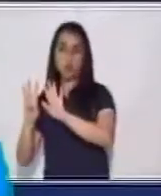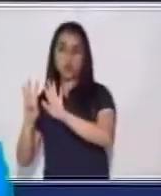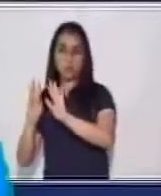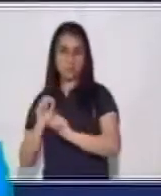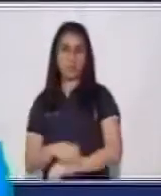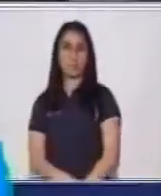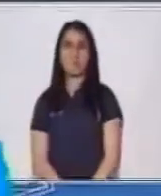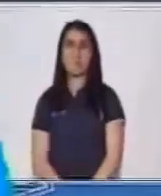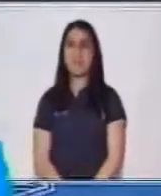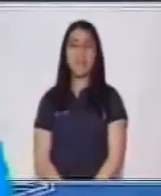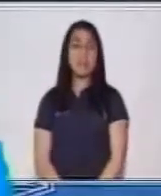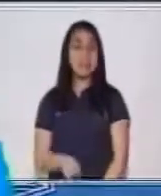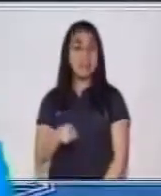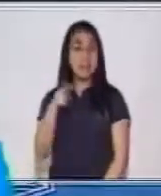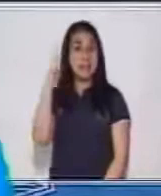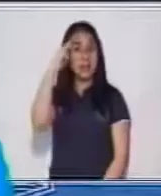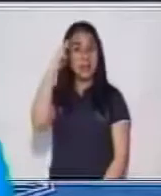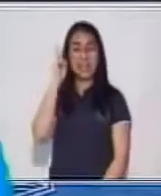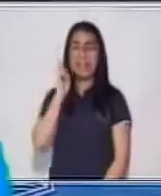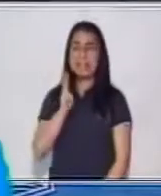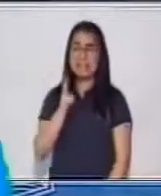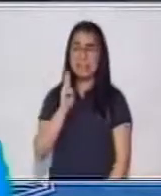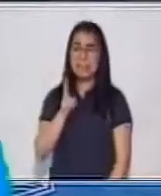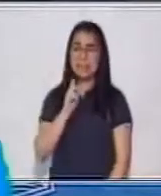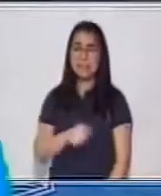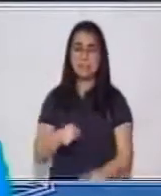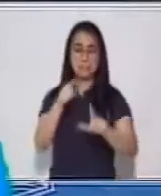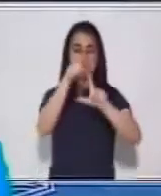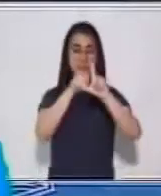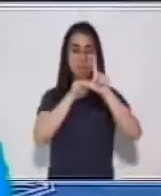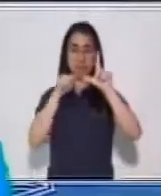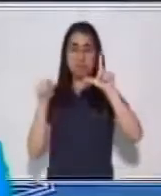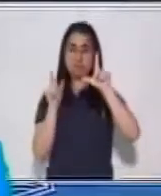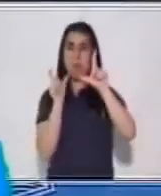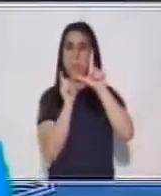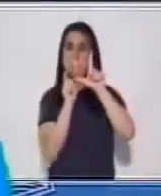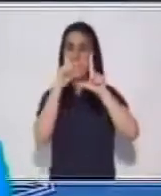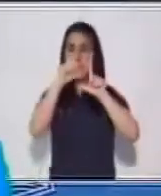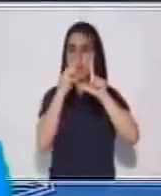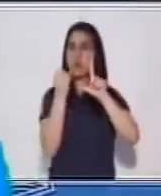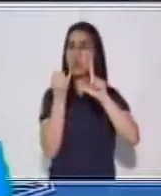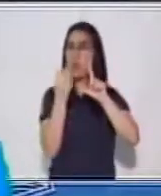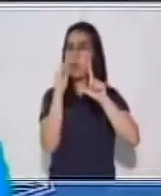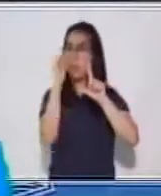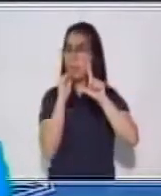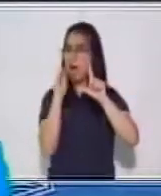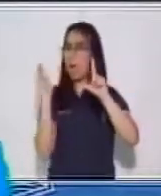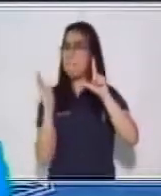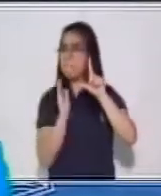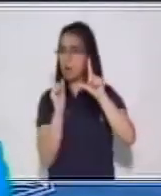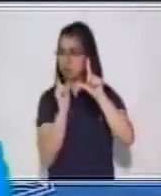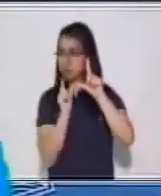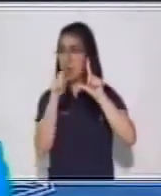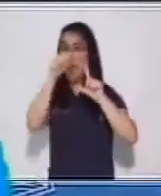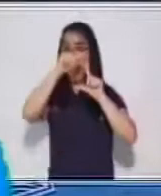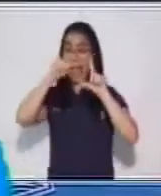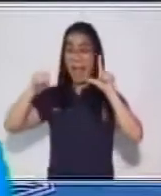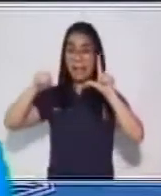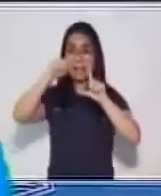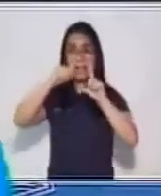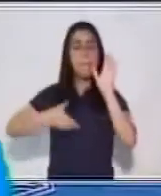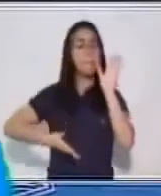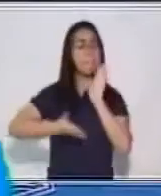a la hipotenusa. ¿Sí? Ok. Ahora, vamos